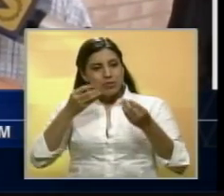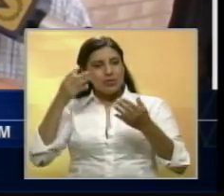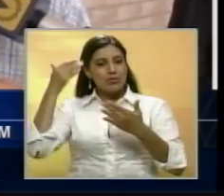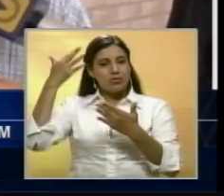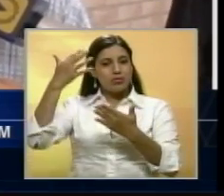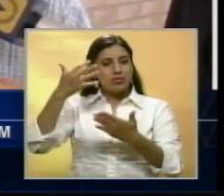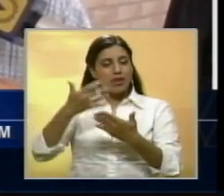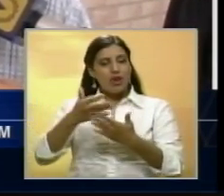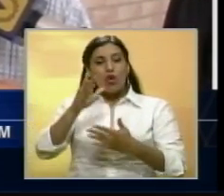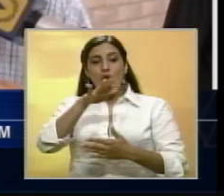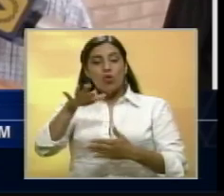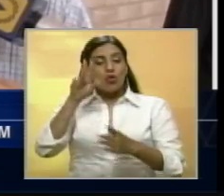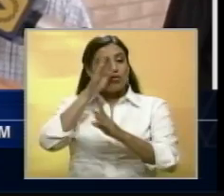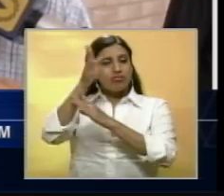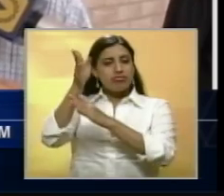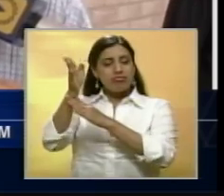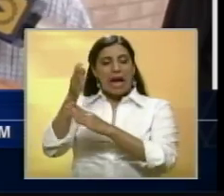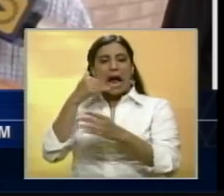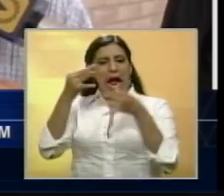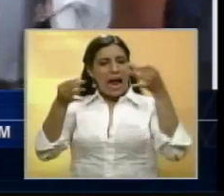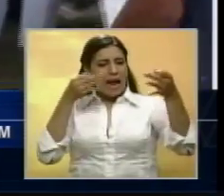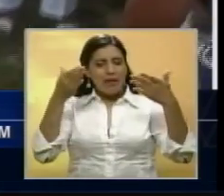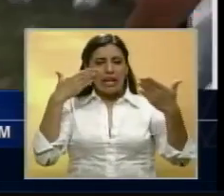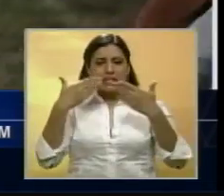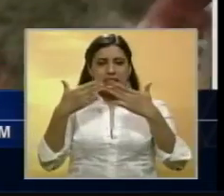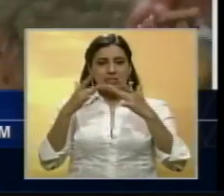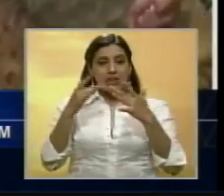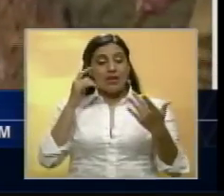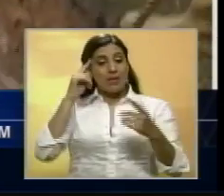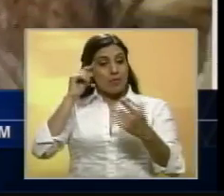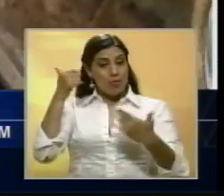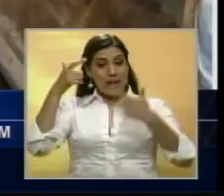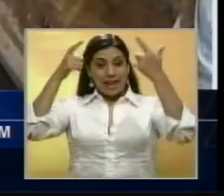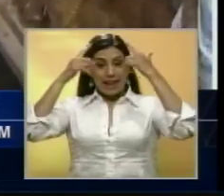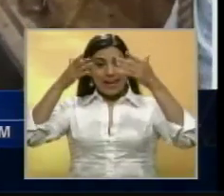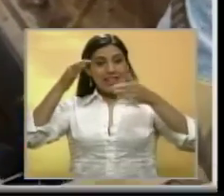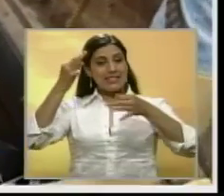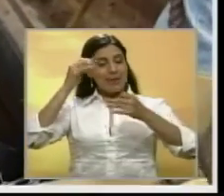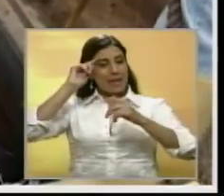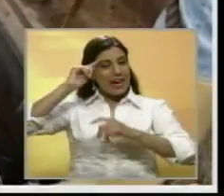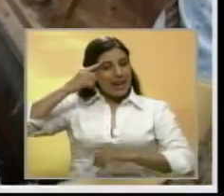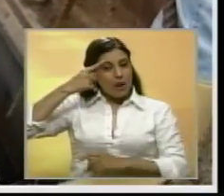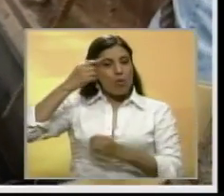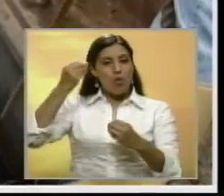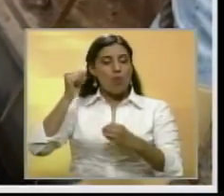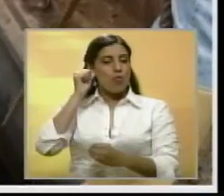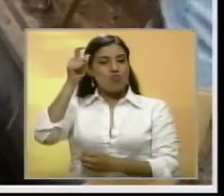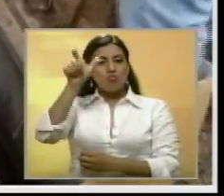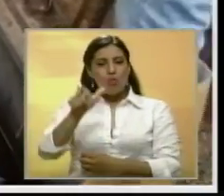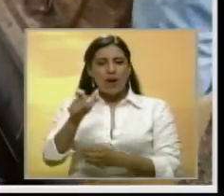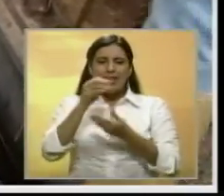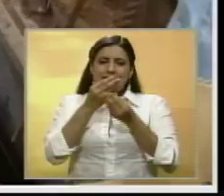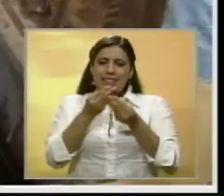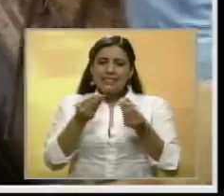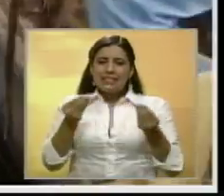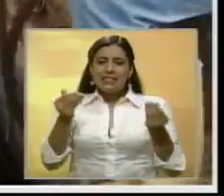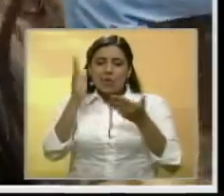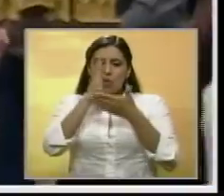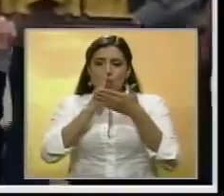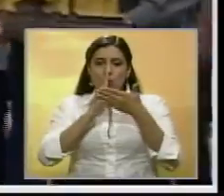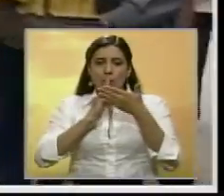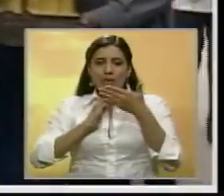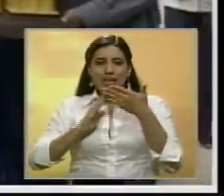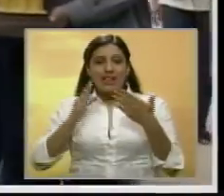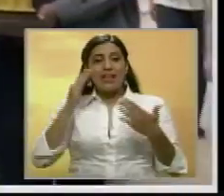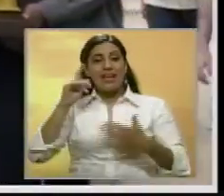tuvo, dónde estuvo, con quién estuvo. La eterna reina siempre será recordada como una mujer sencilla y humilde, con